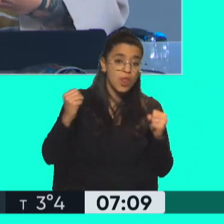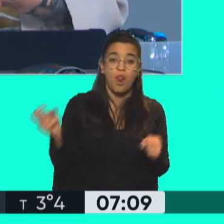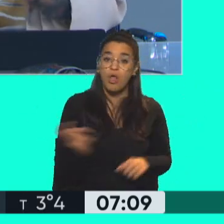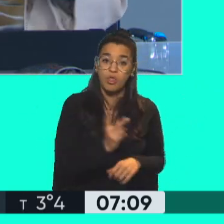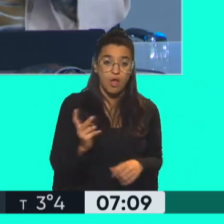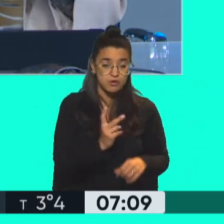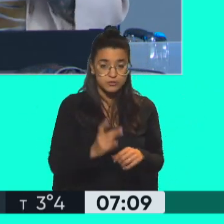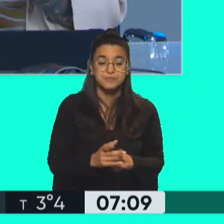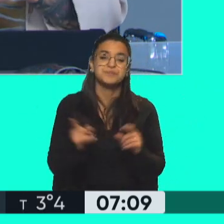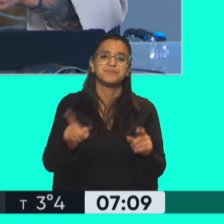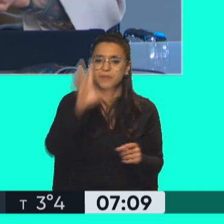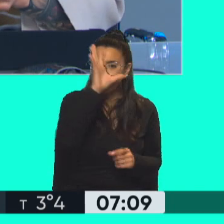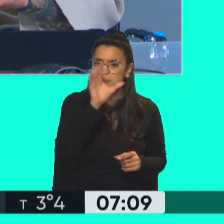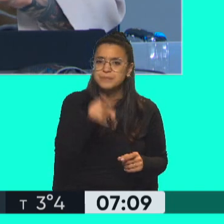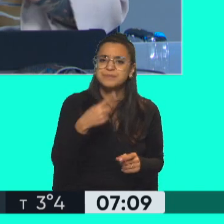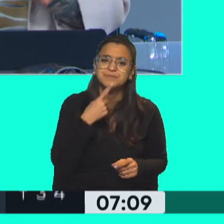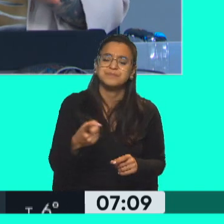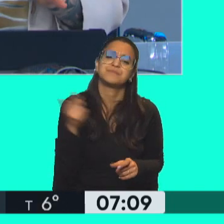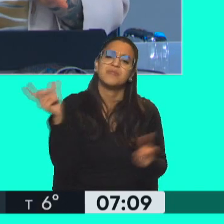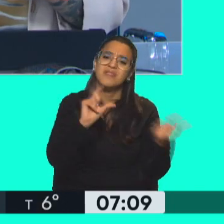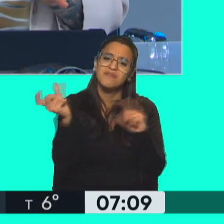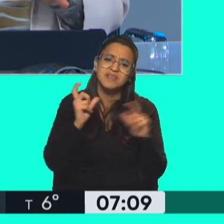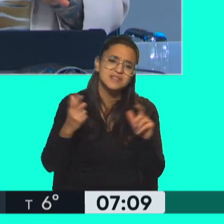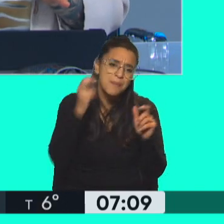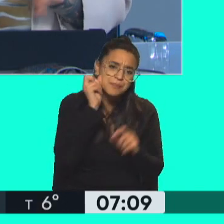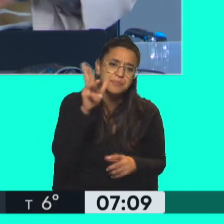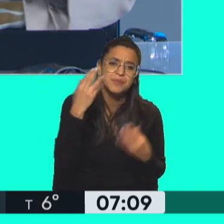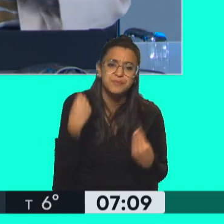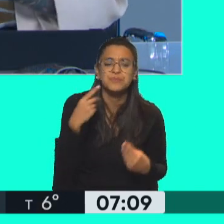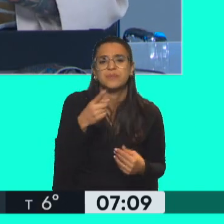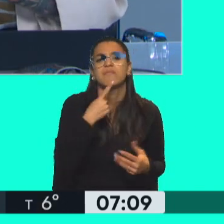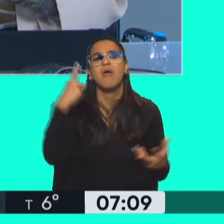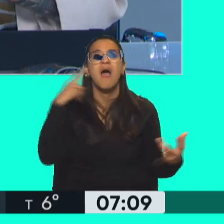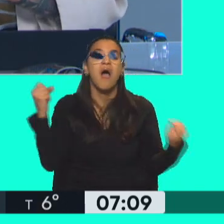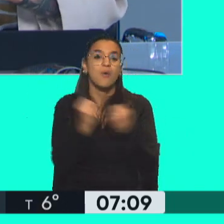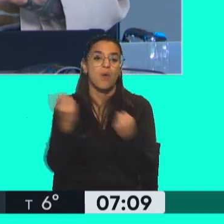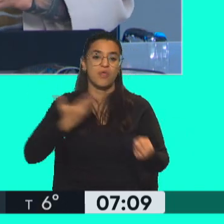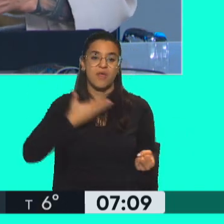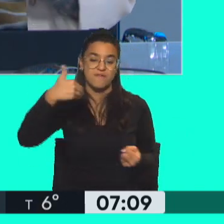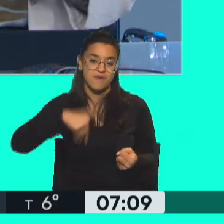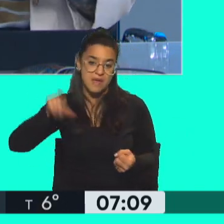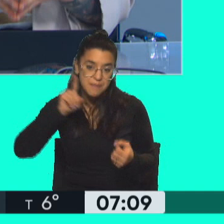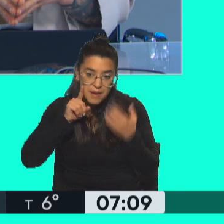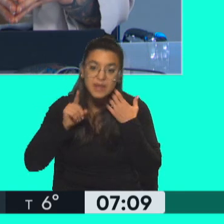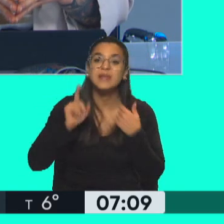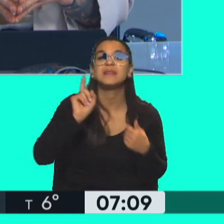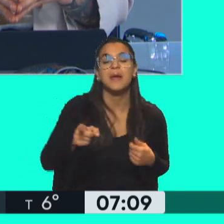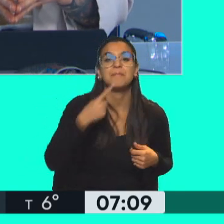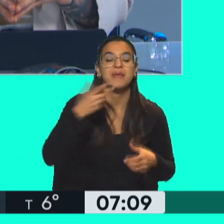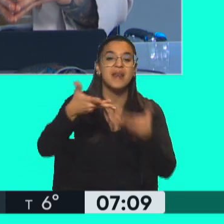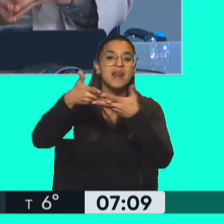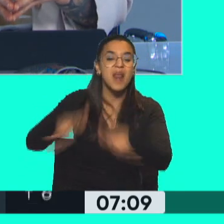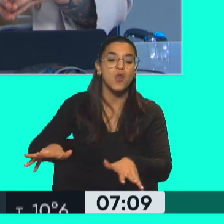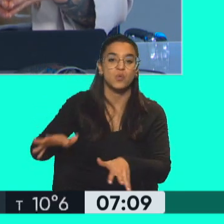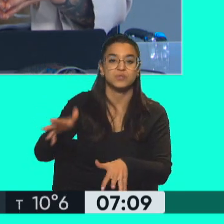fernández de kirchner recordemos que la diferencia más profunda se plantea con el acuerdo con el fondo monetario internacional la renuncia de máximo kirchner